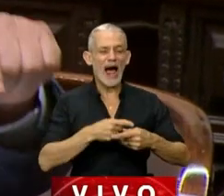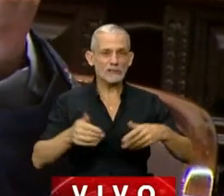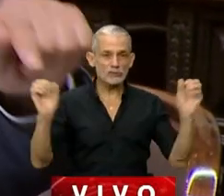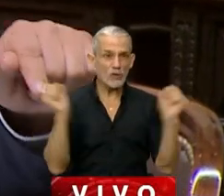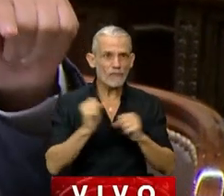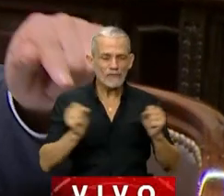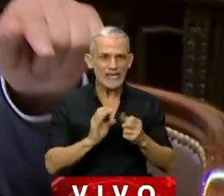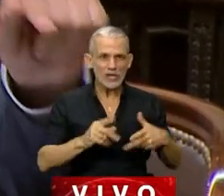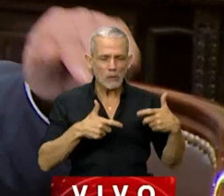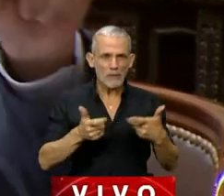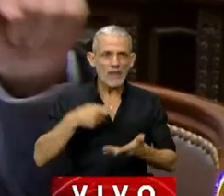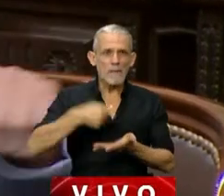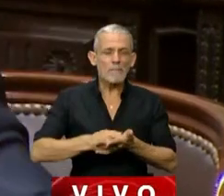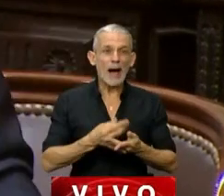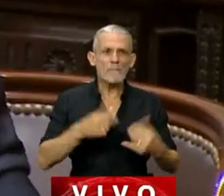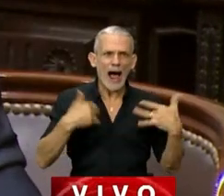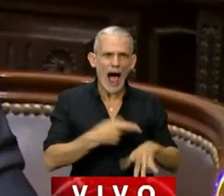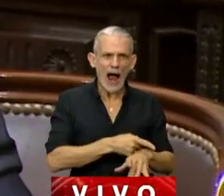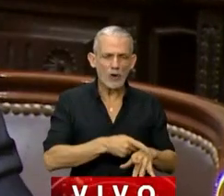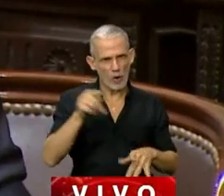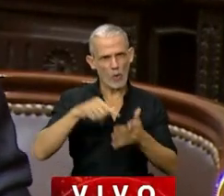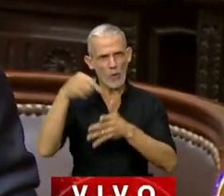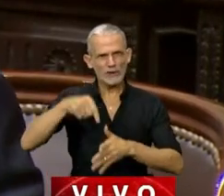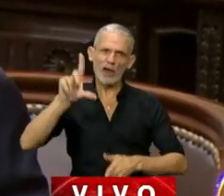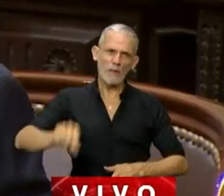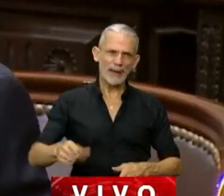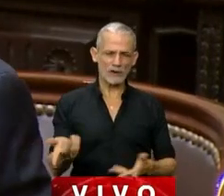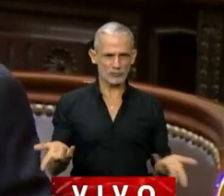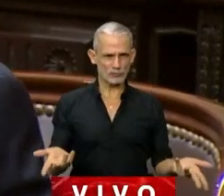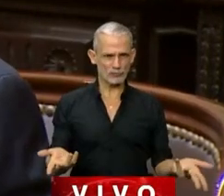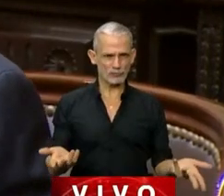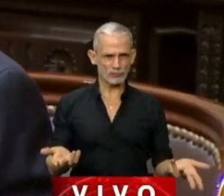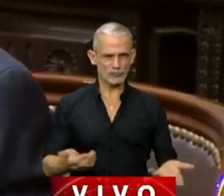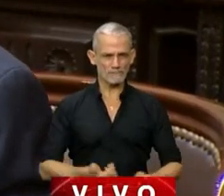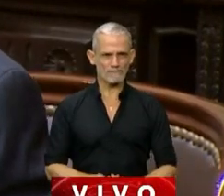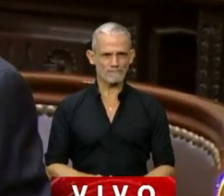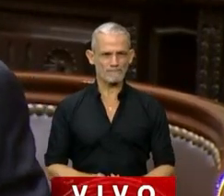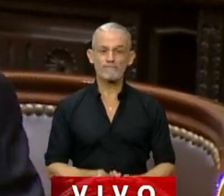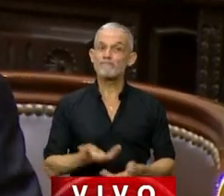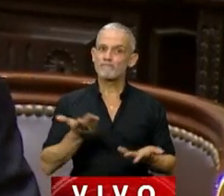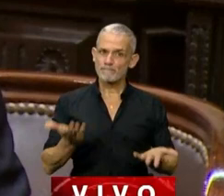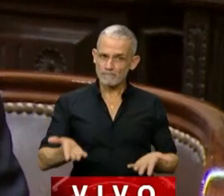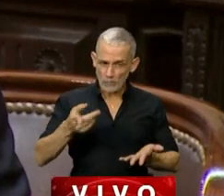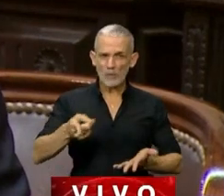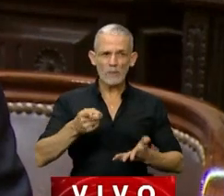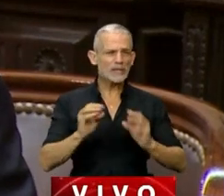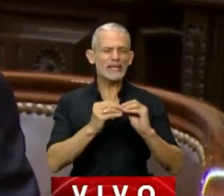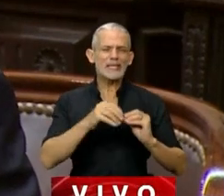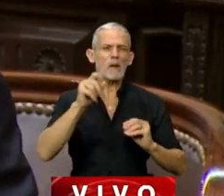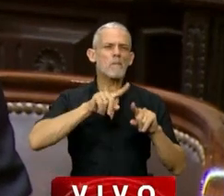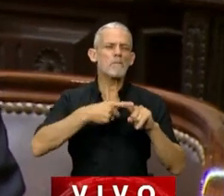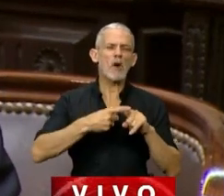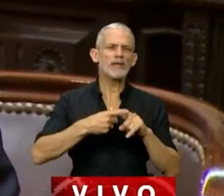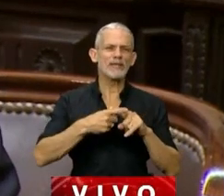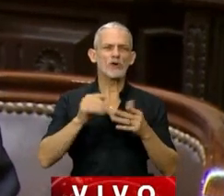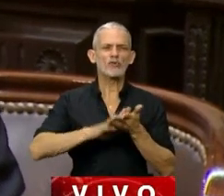pasando frío y que en realidad están pagando el gas más caro de lo que estamos pagando quizá hoy en este recinto. Por eso las cuestiones